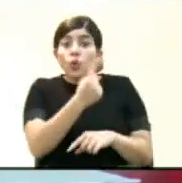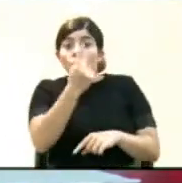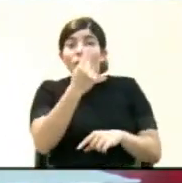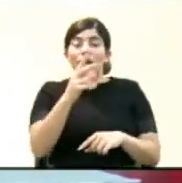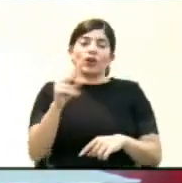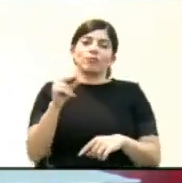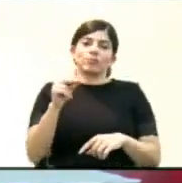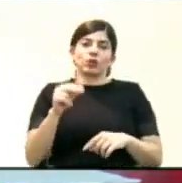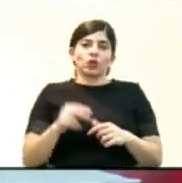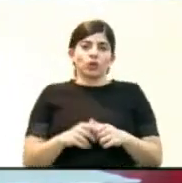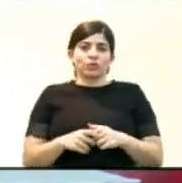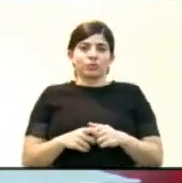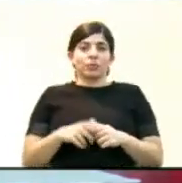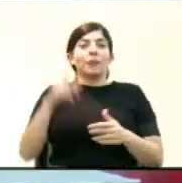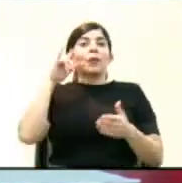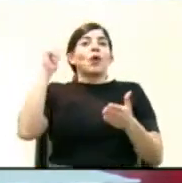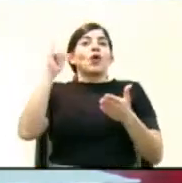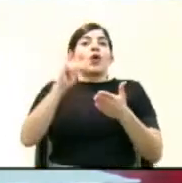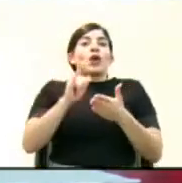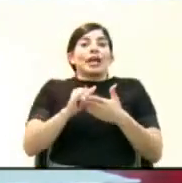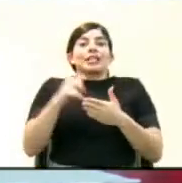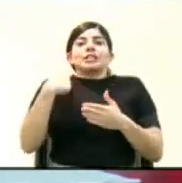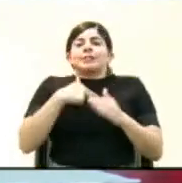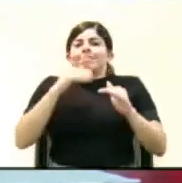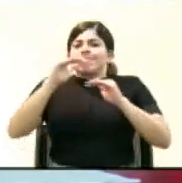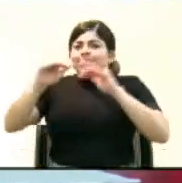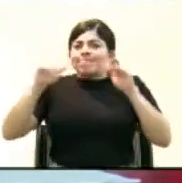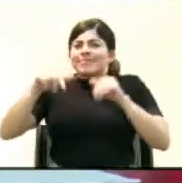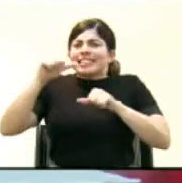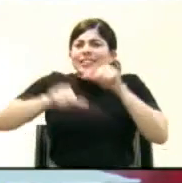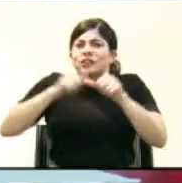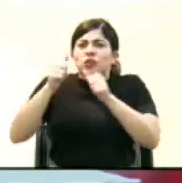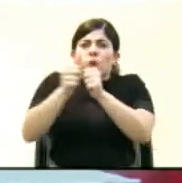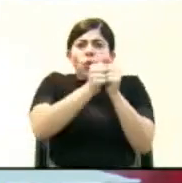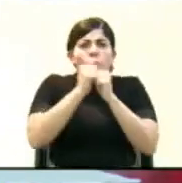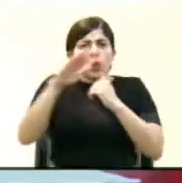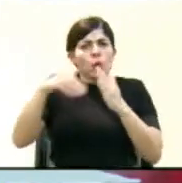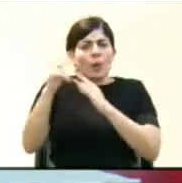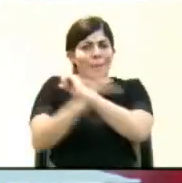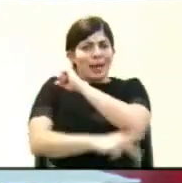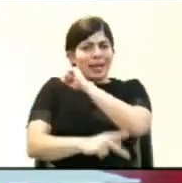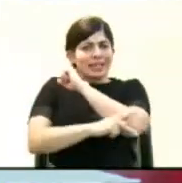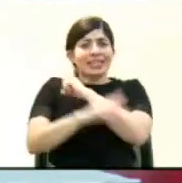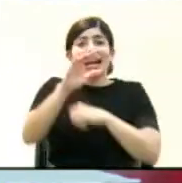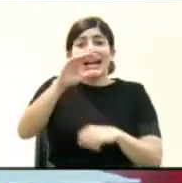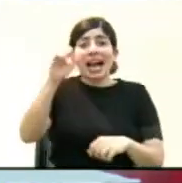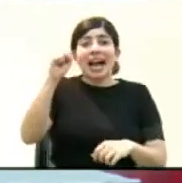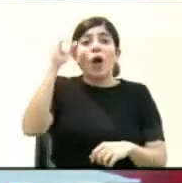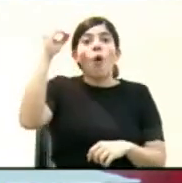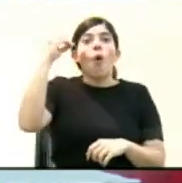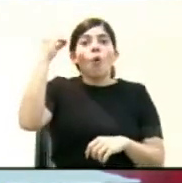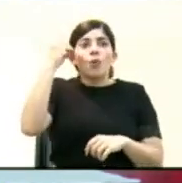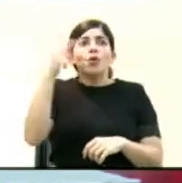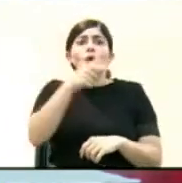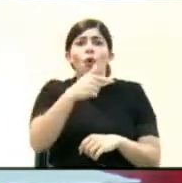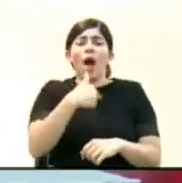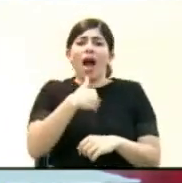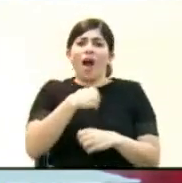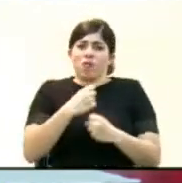único. Por eso el llamado a que esto es un esfuerzo todo país. La caja obviamente tiene el gran